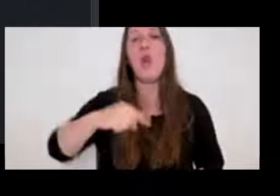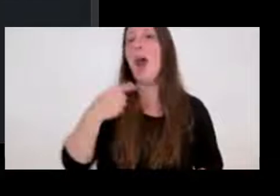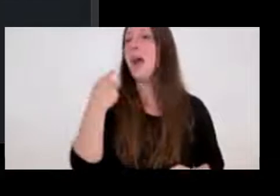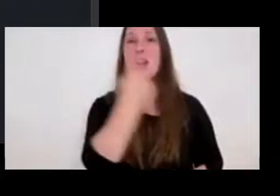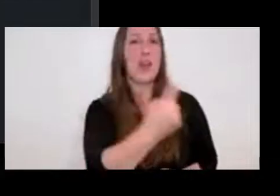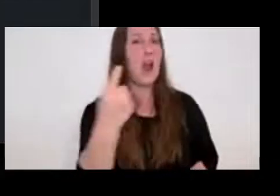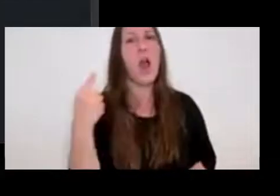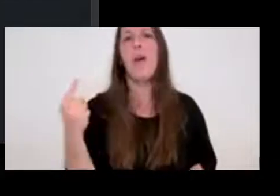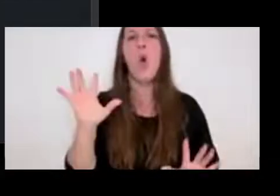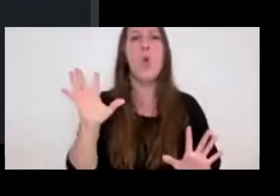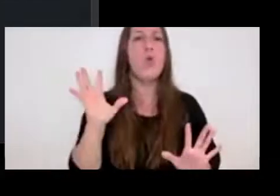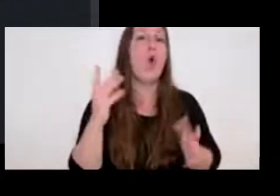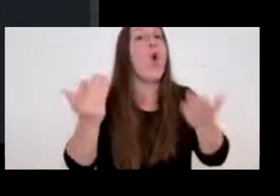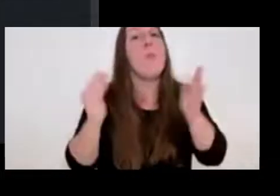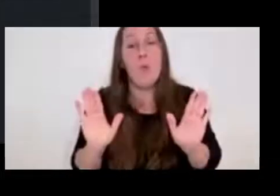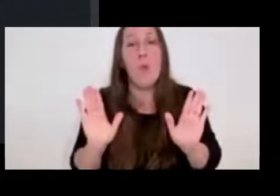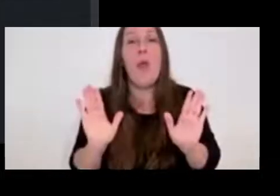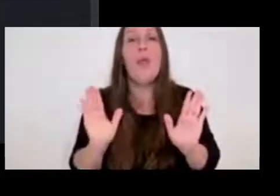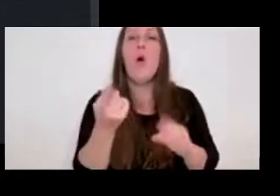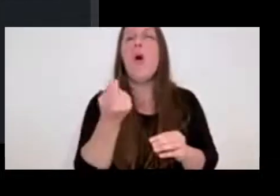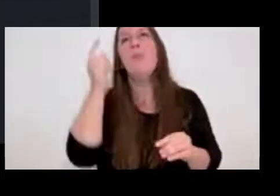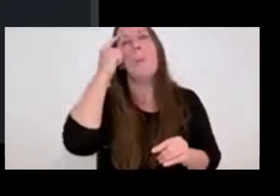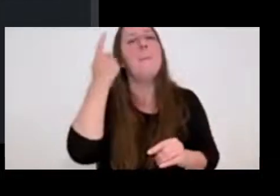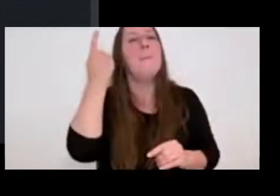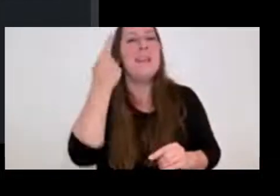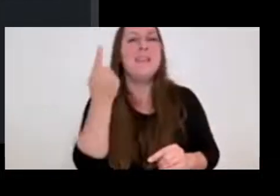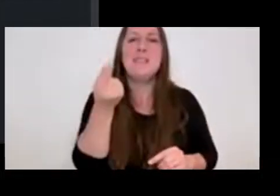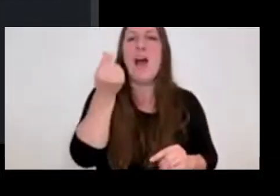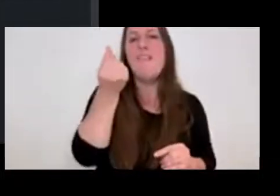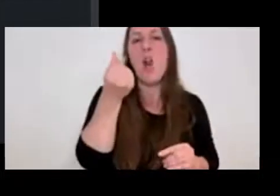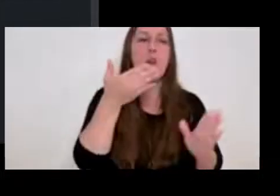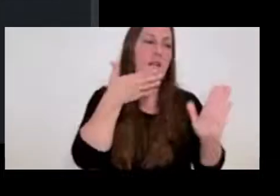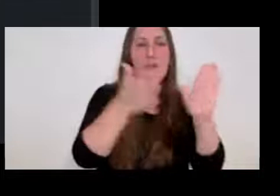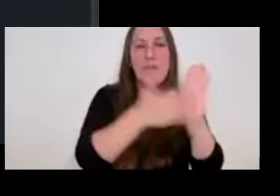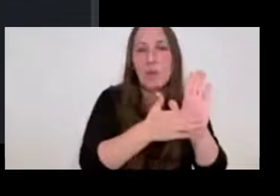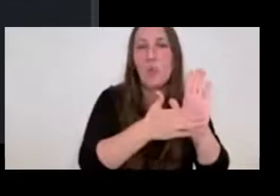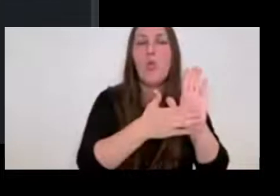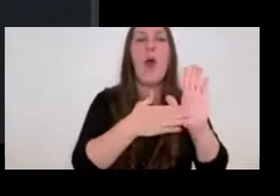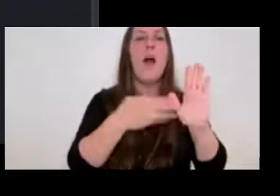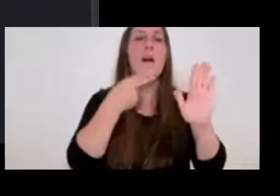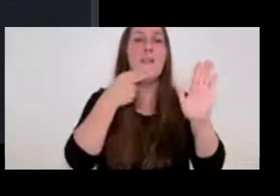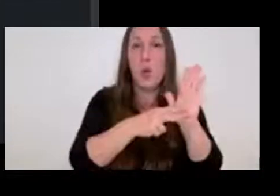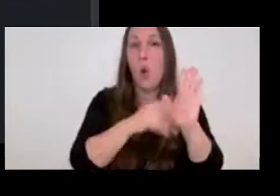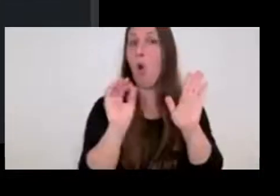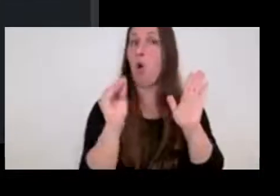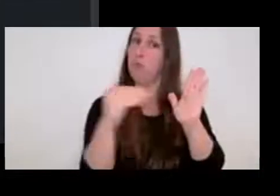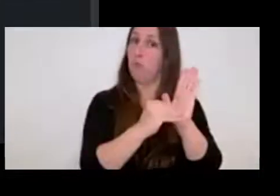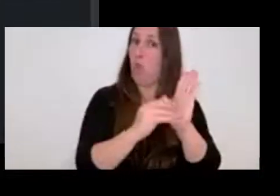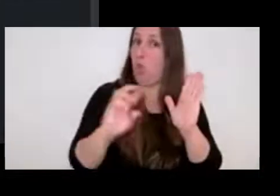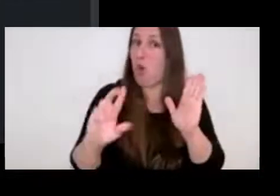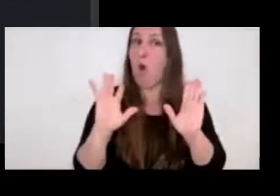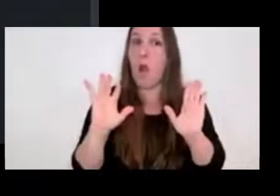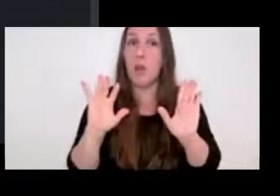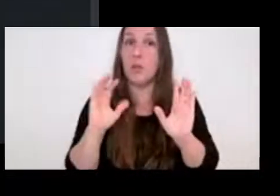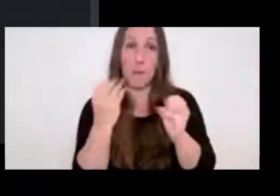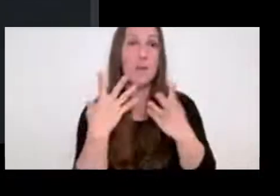una intención, en la medida que puede, le pone un valor a esa factura, o podrá facturar en dólares también, quizás, ¿no? Como está permitido